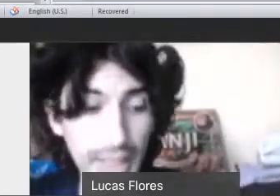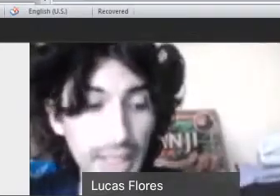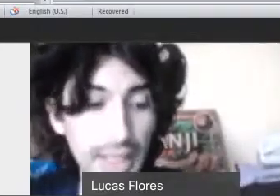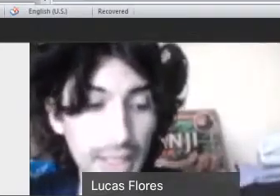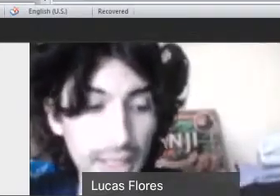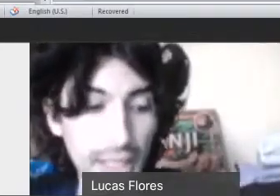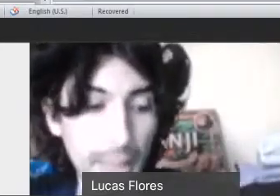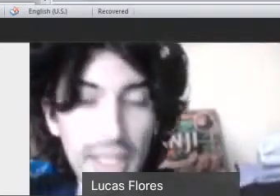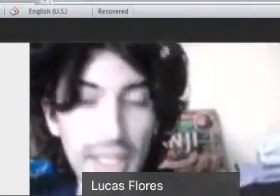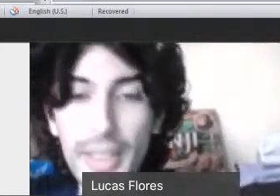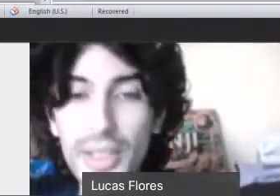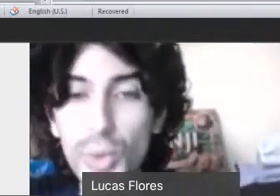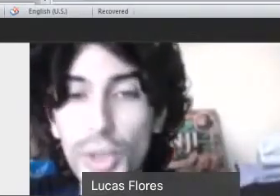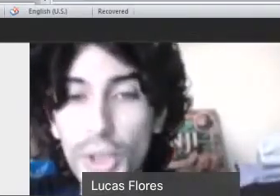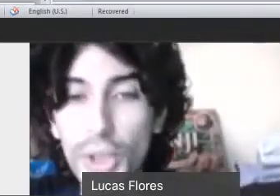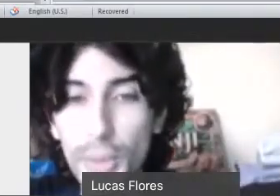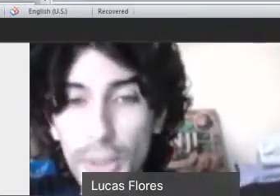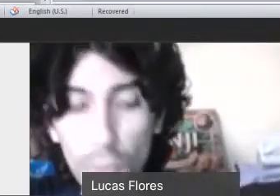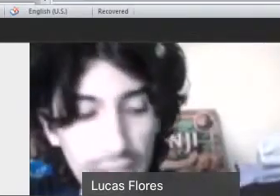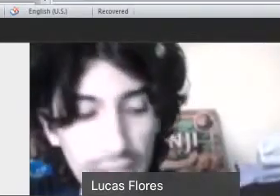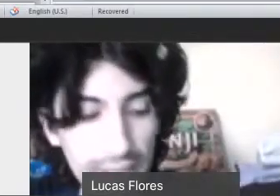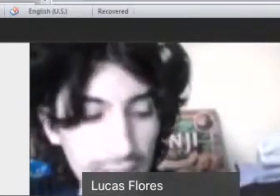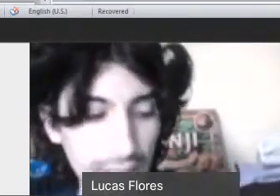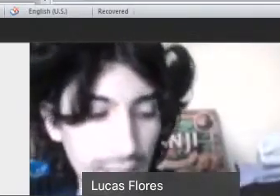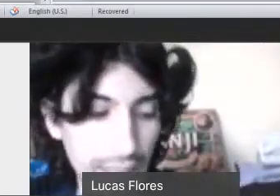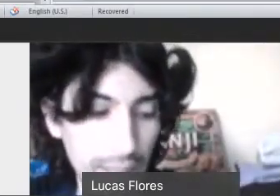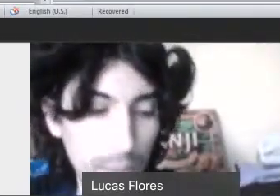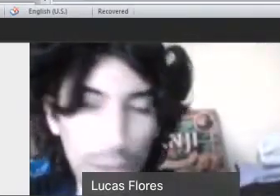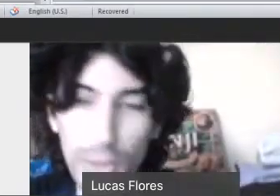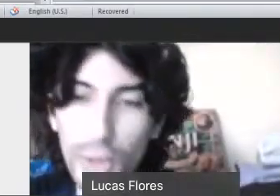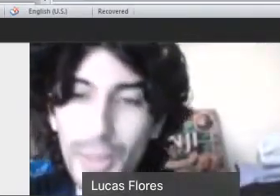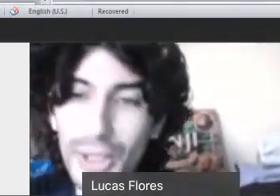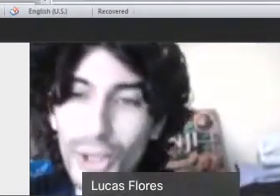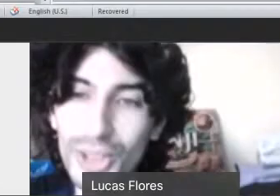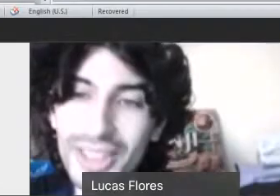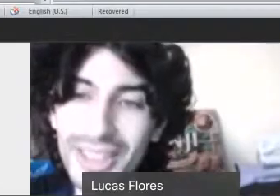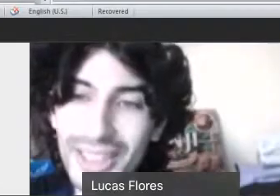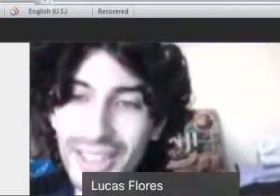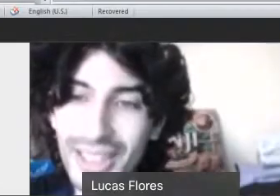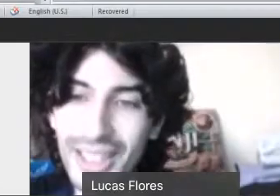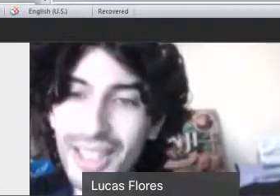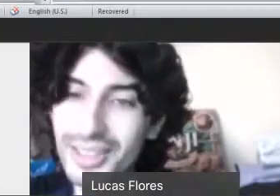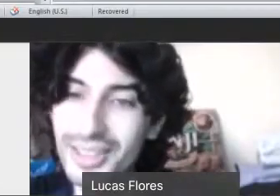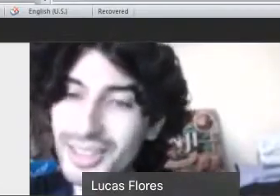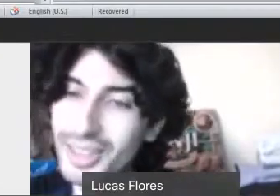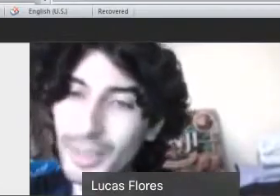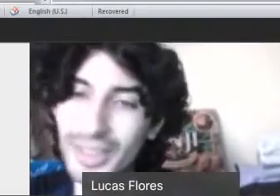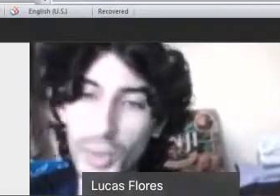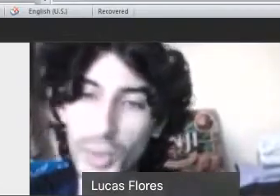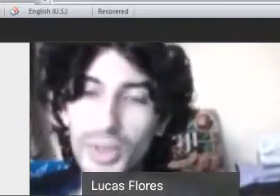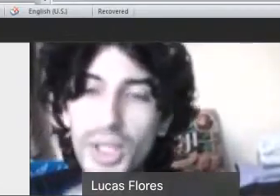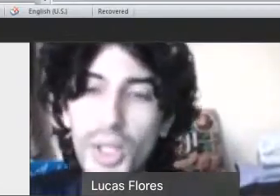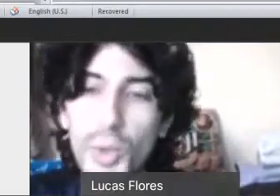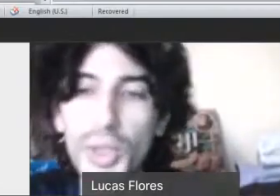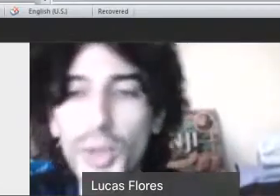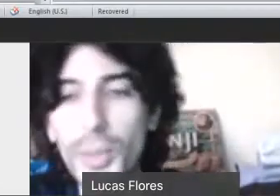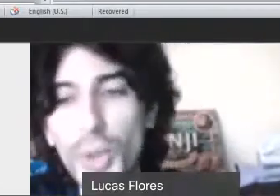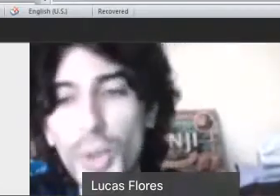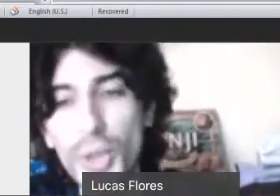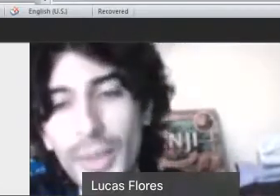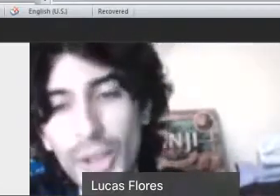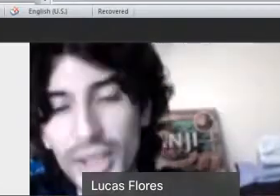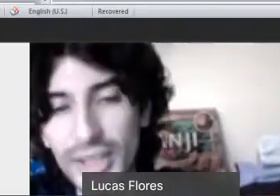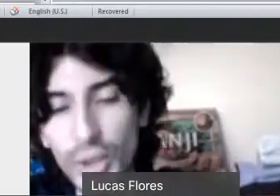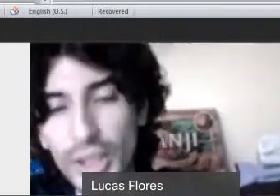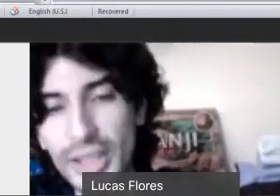actualizada y a medida que vayan surgiendo preguntas, bueno, mis compañeros docentes, que acá también tengo un lindo